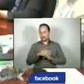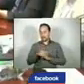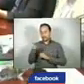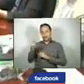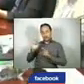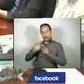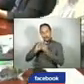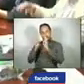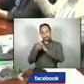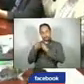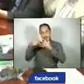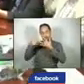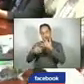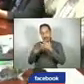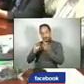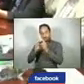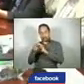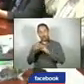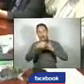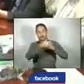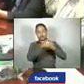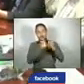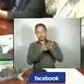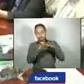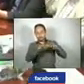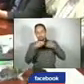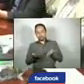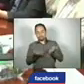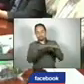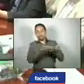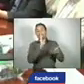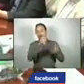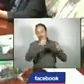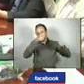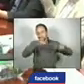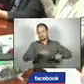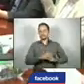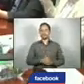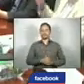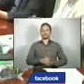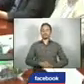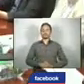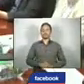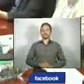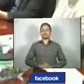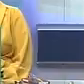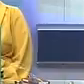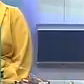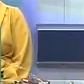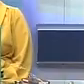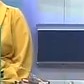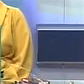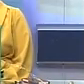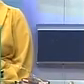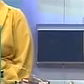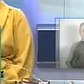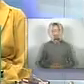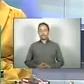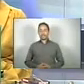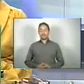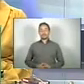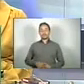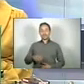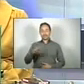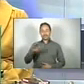podrían pasar a la próxima sesión plenaria para su aprobación. Néstor Hernández, Noticiero Hechos. Y la Basílica de